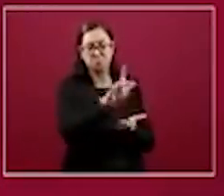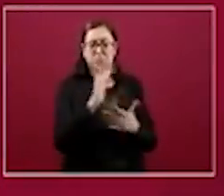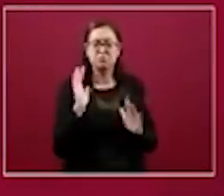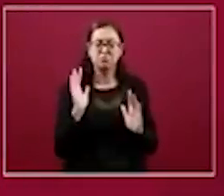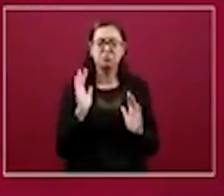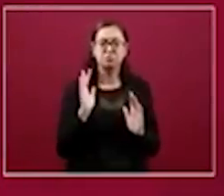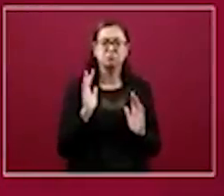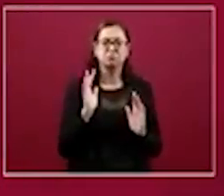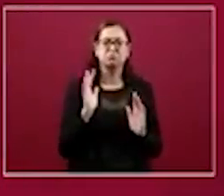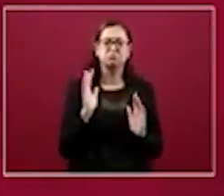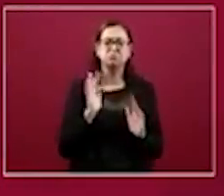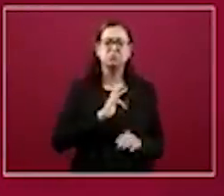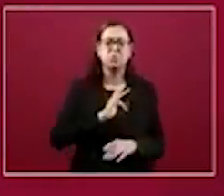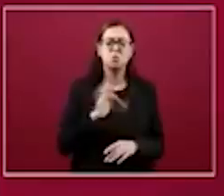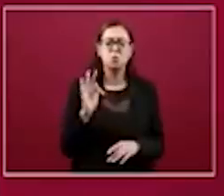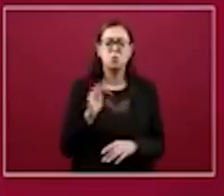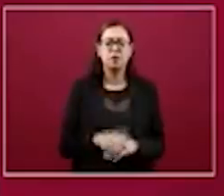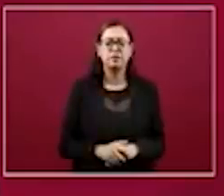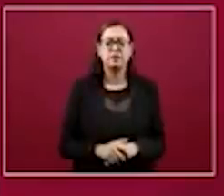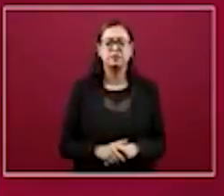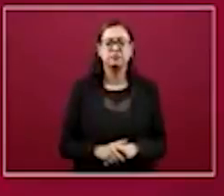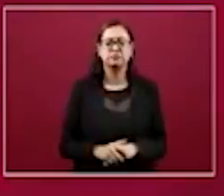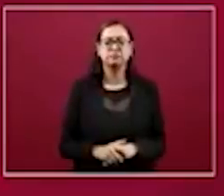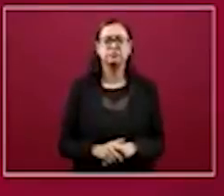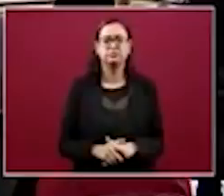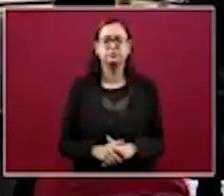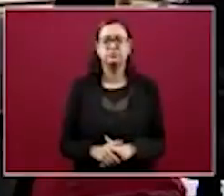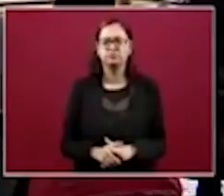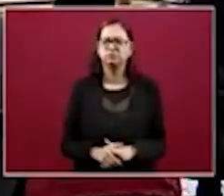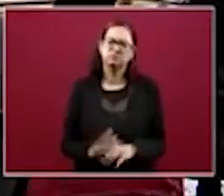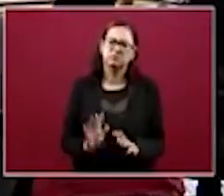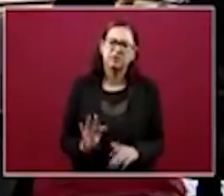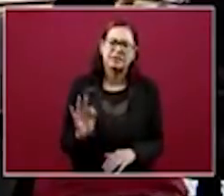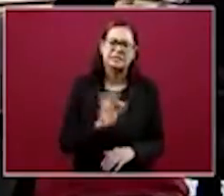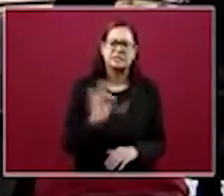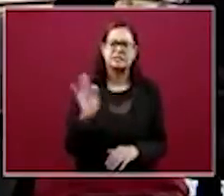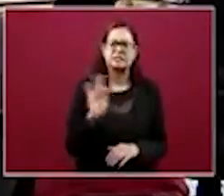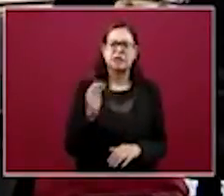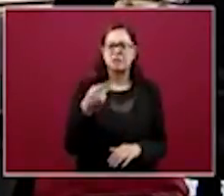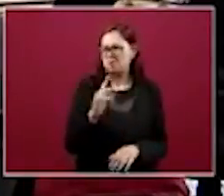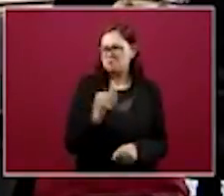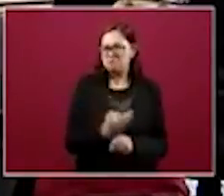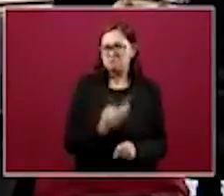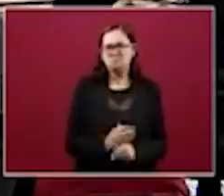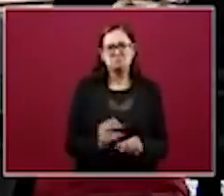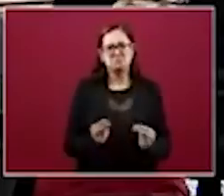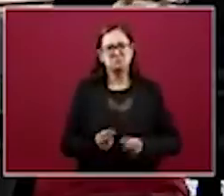de inversionistas en la Bolsa Mexicana. En la Bolsa. No lo descartamos, pero no hay necesidad